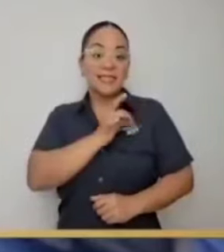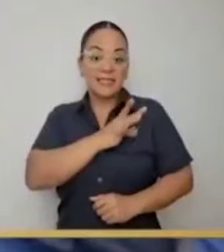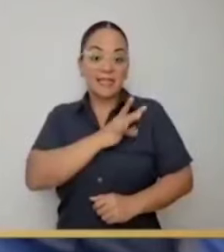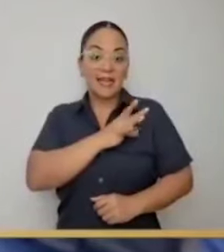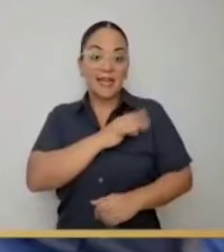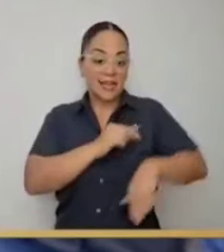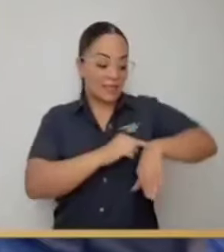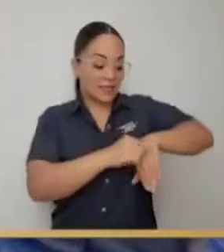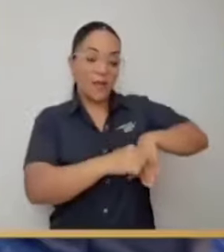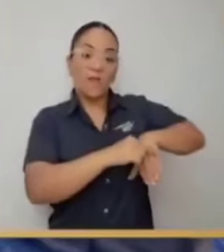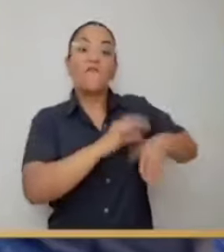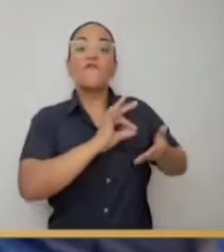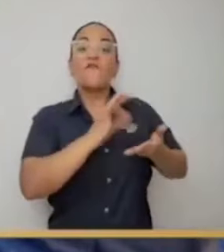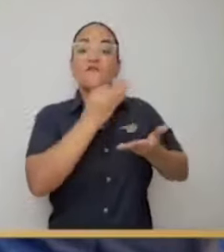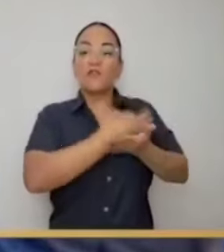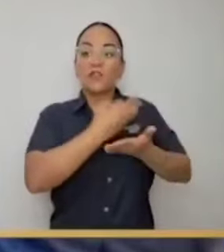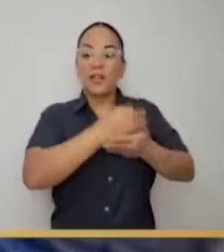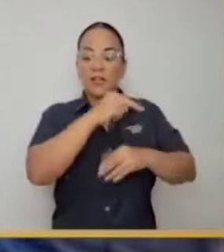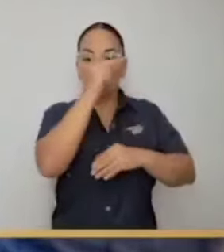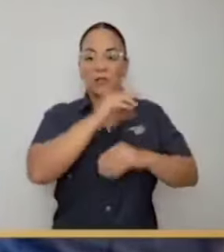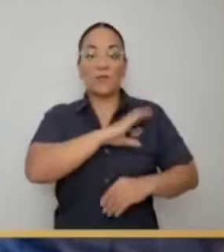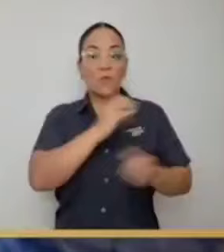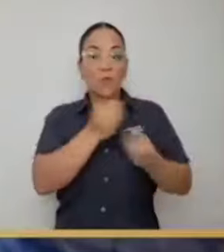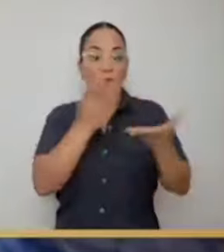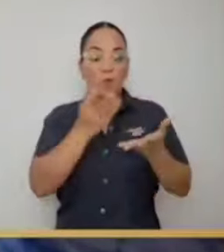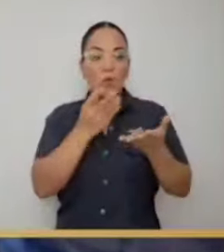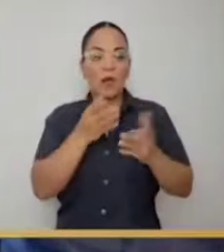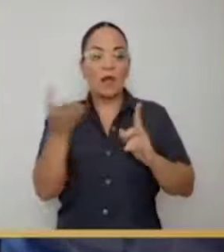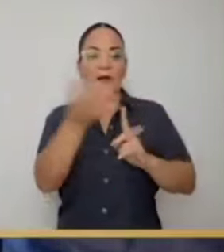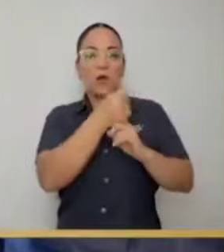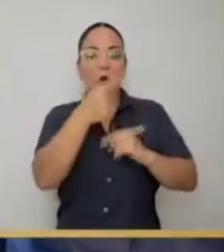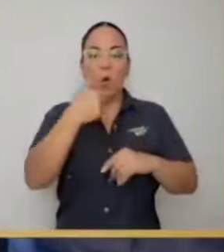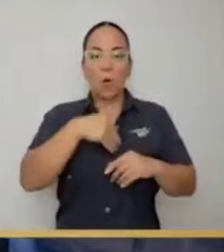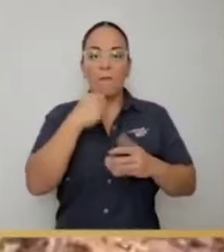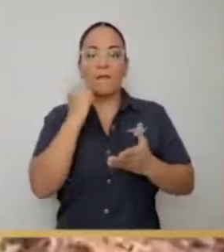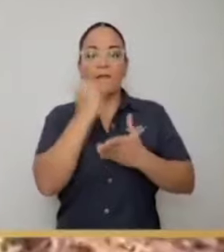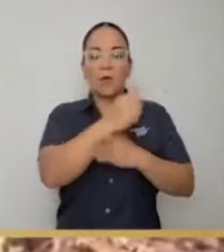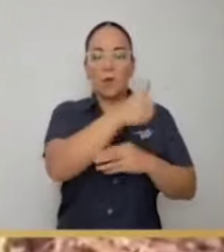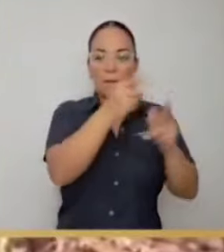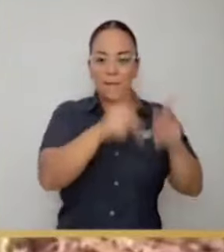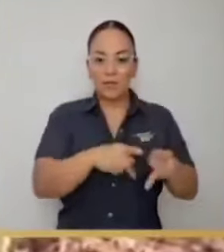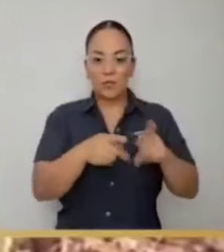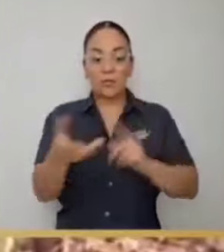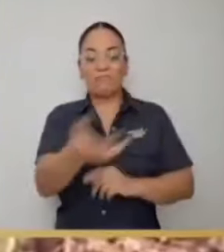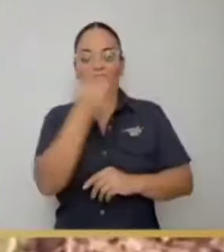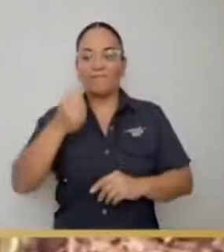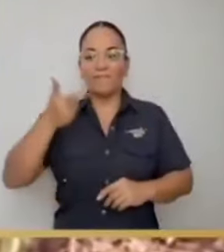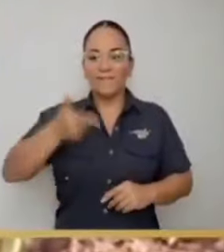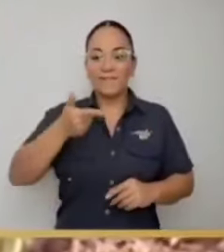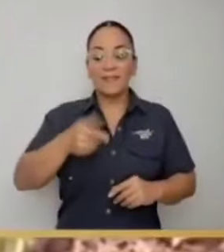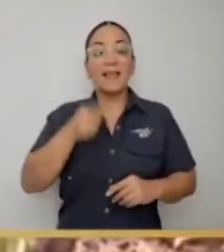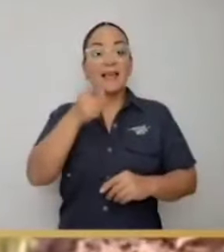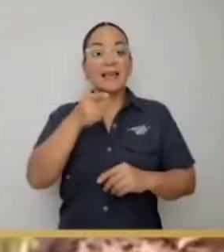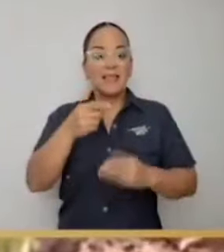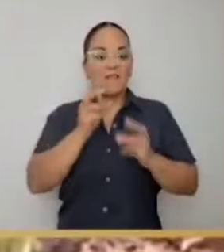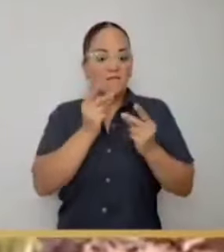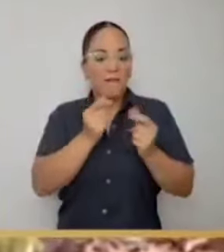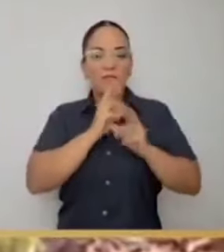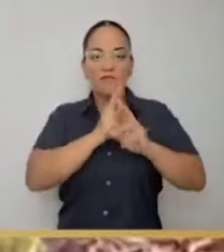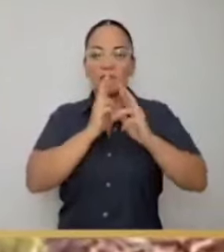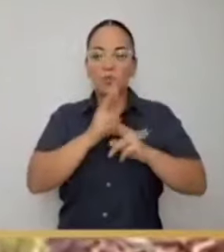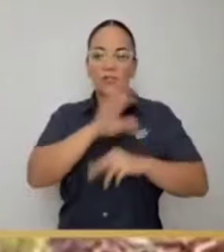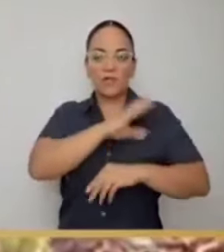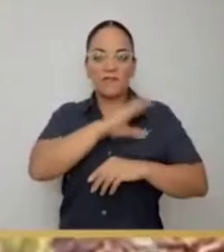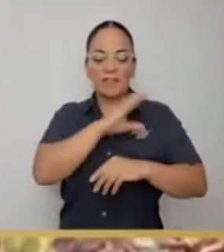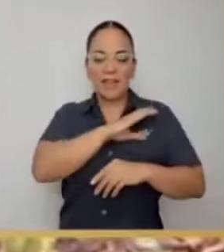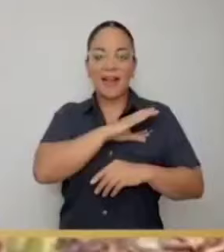Los Chiles, Frontera Norte. Fuerza Pública detiene sospechosos de darle muerte a un hombre y recupera arma de fuego. La rápida